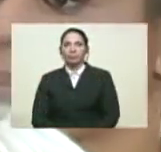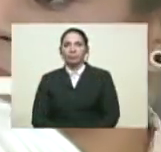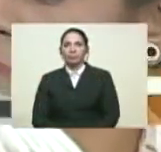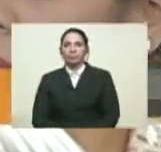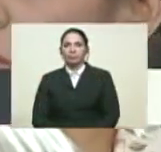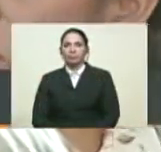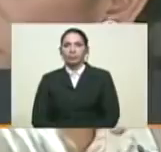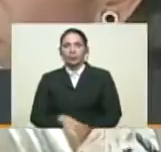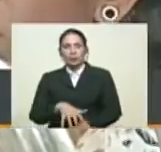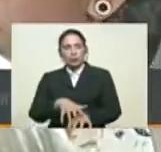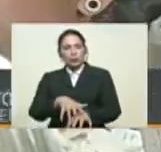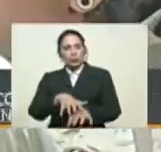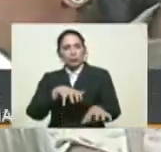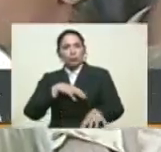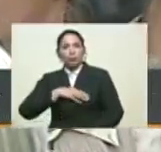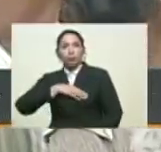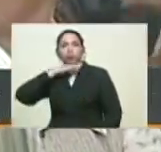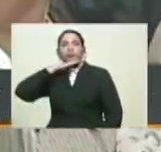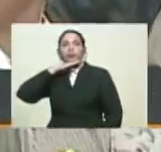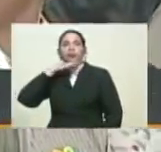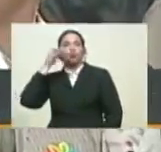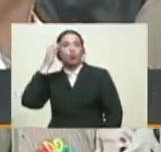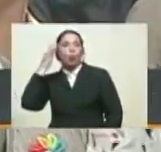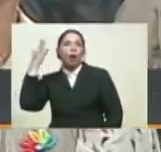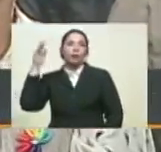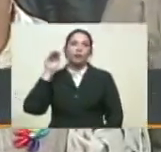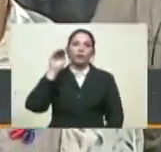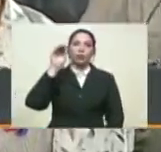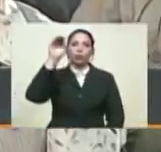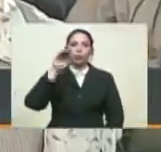repleta de sueños de futuro.